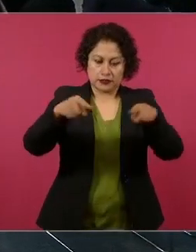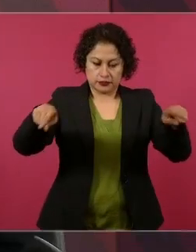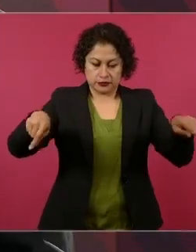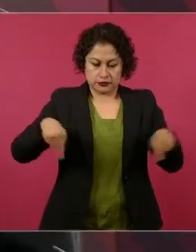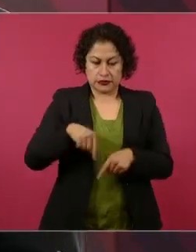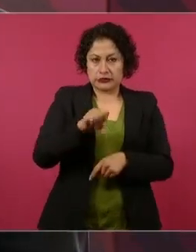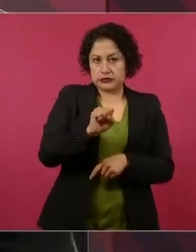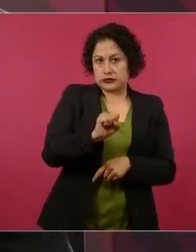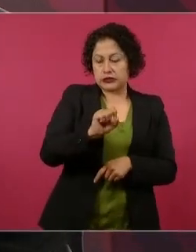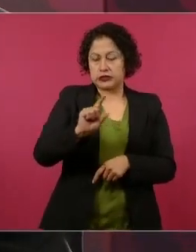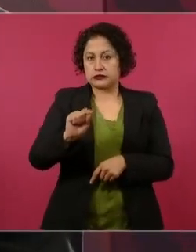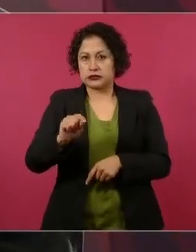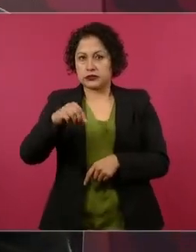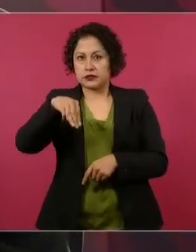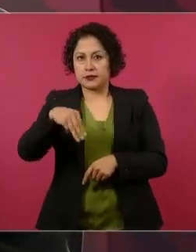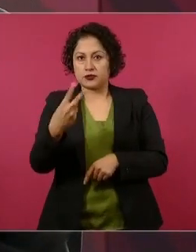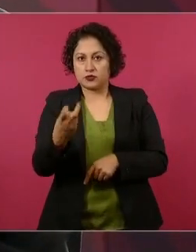lo pueden constatar,